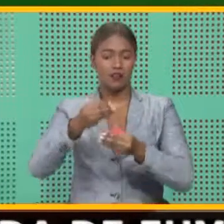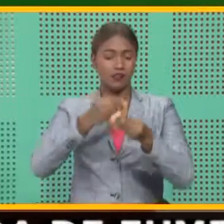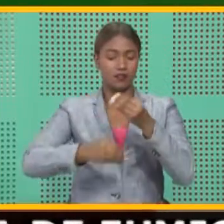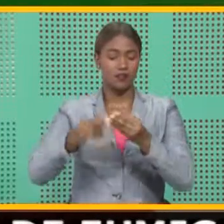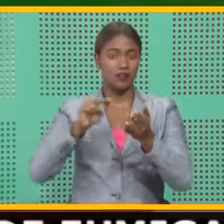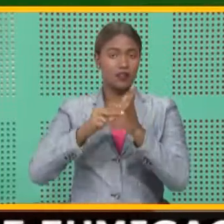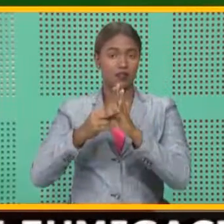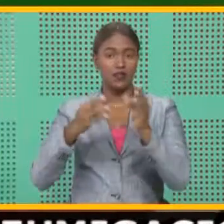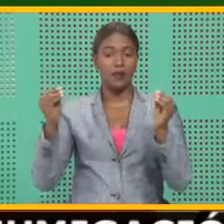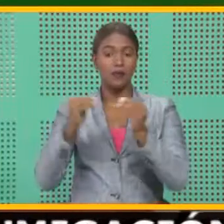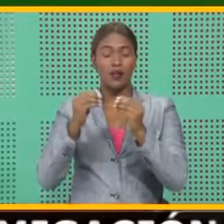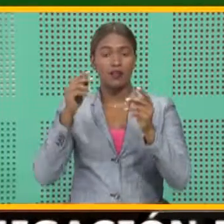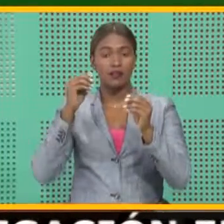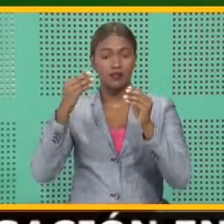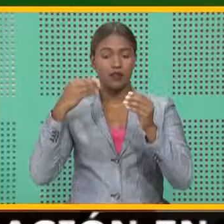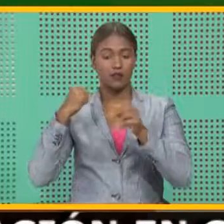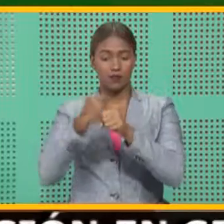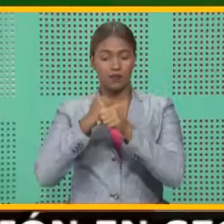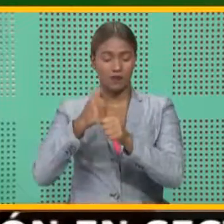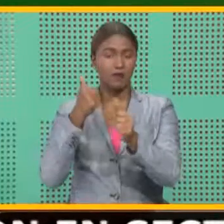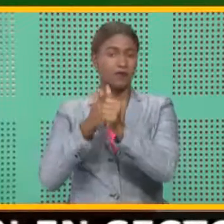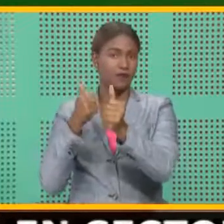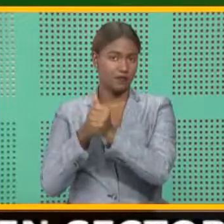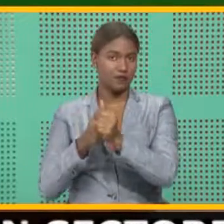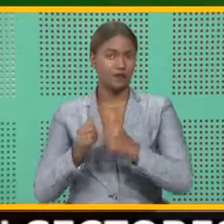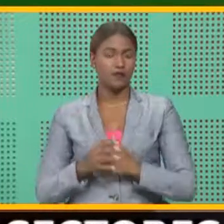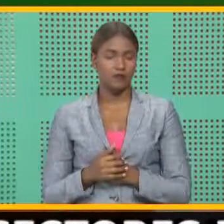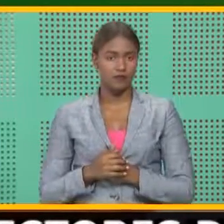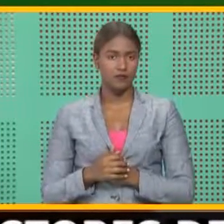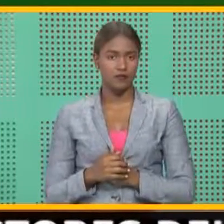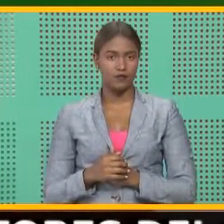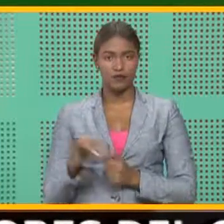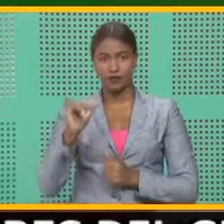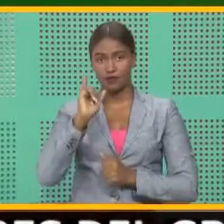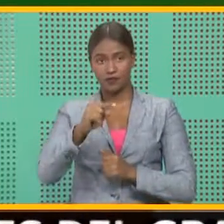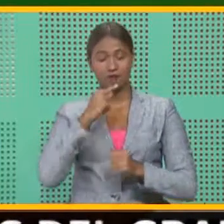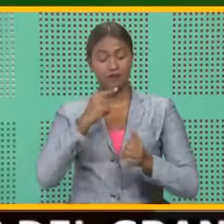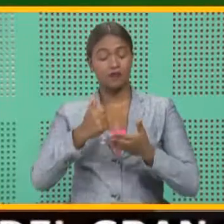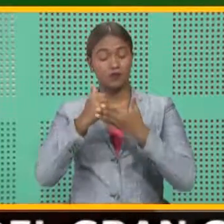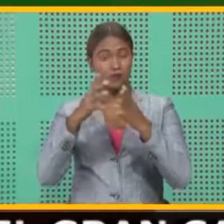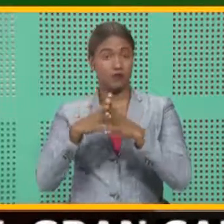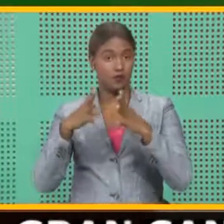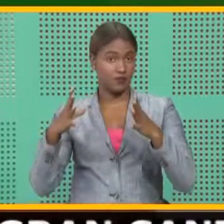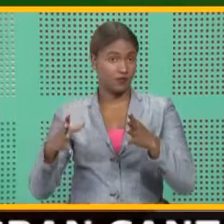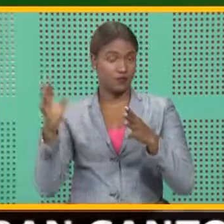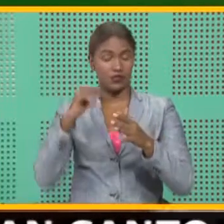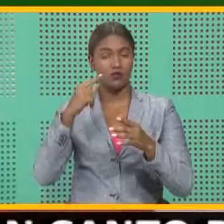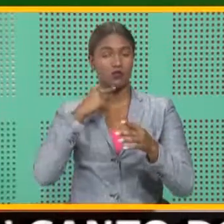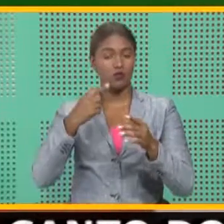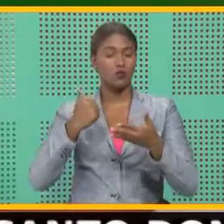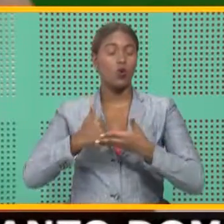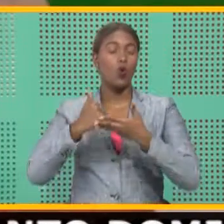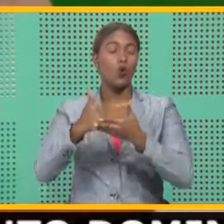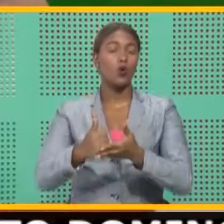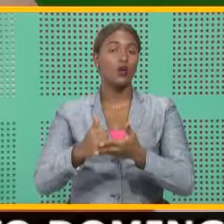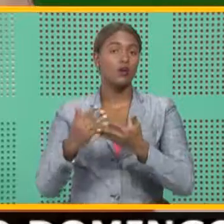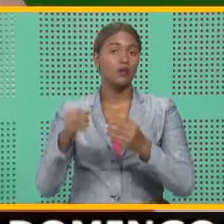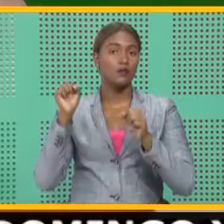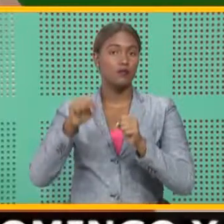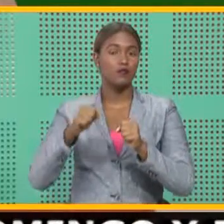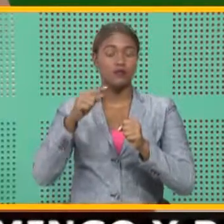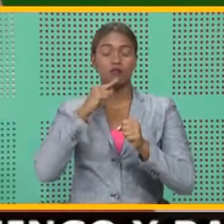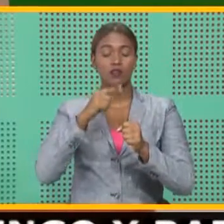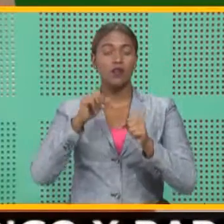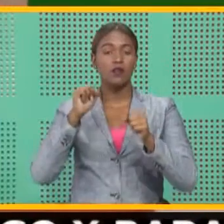tanto, más sostenibilidad de los mismos. Eso les ayuda muchísimo y les ayuda